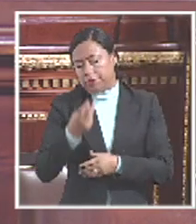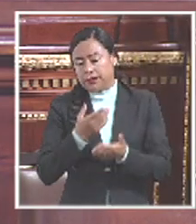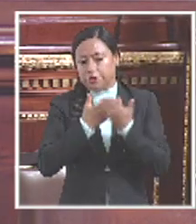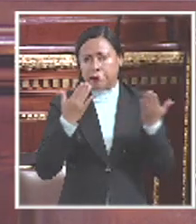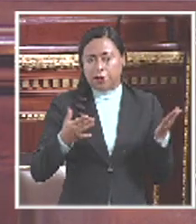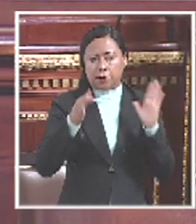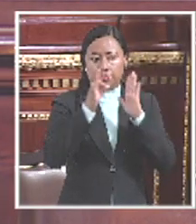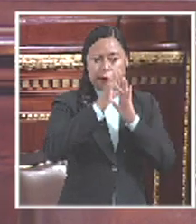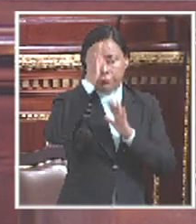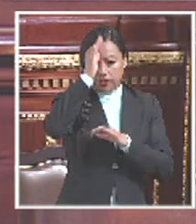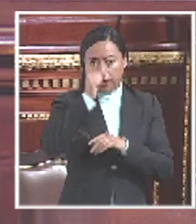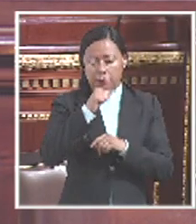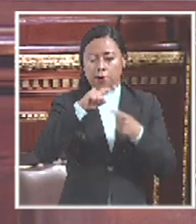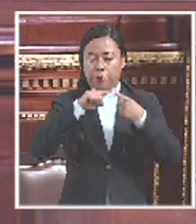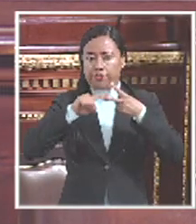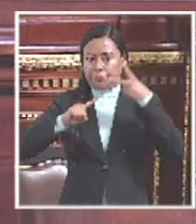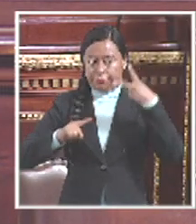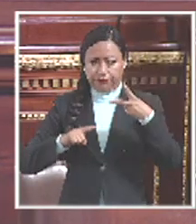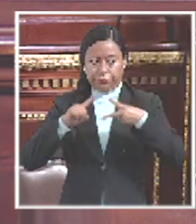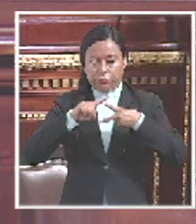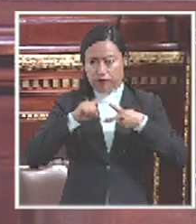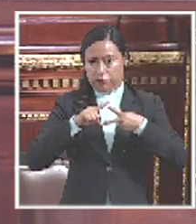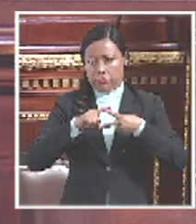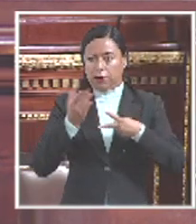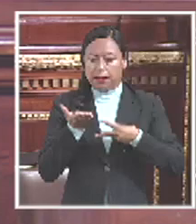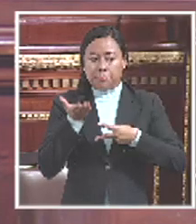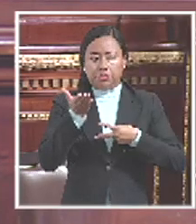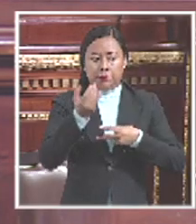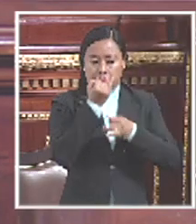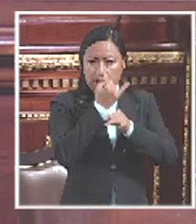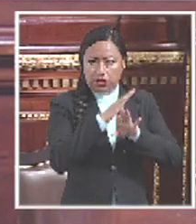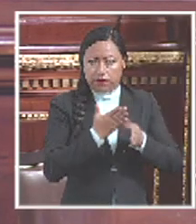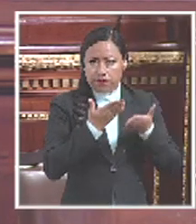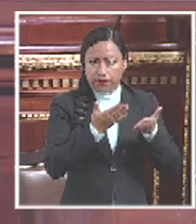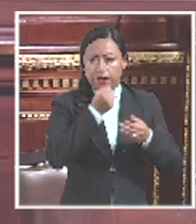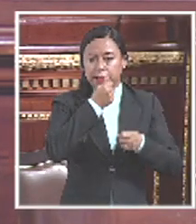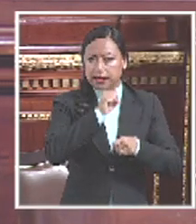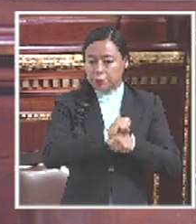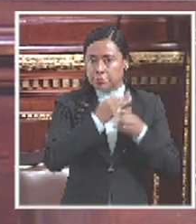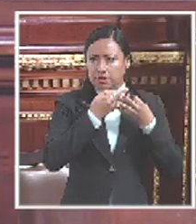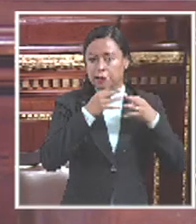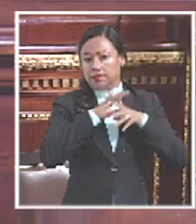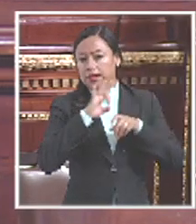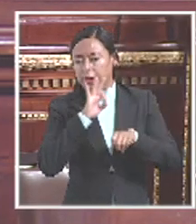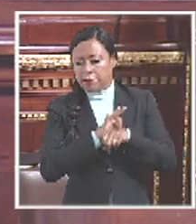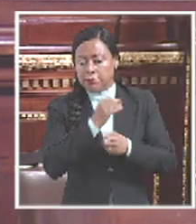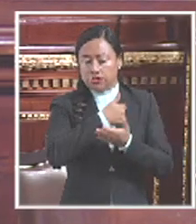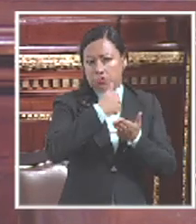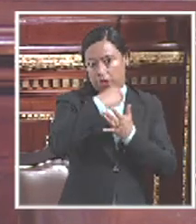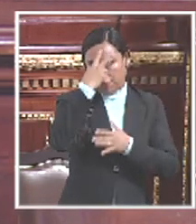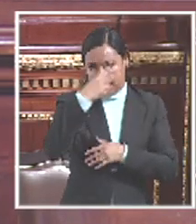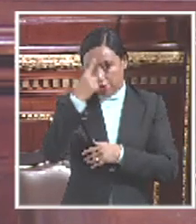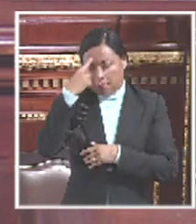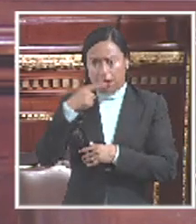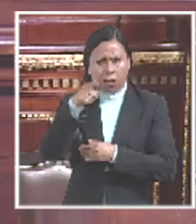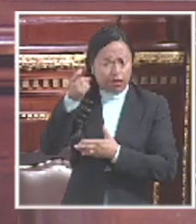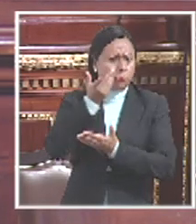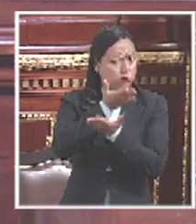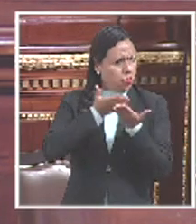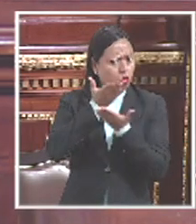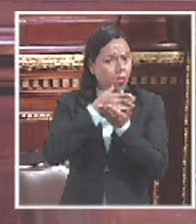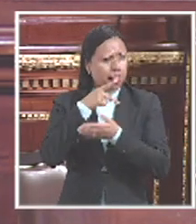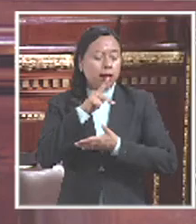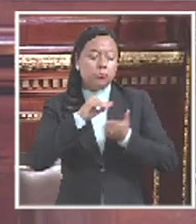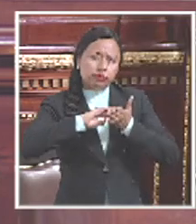dos: por un lado solicitar un informe a la Secretaría del Medio Ambiente de la Ciudad de México para que nos comparta la estrategia en el manejo